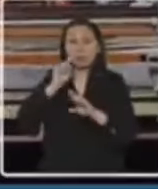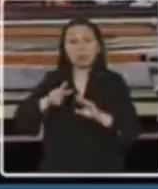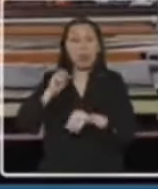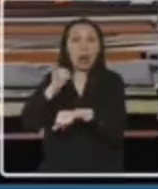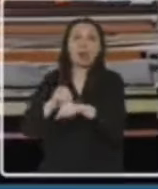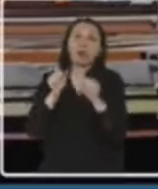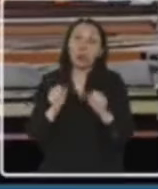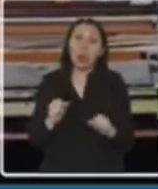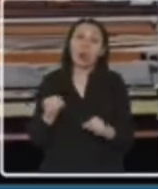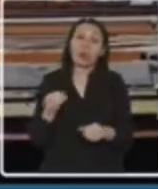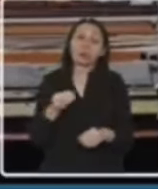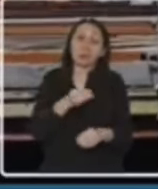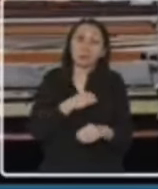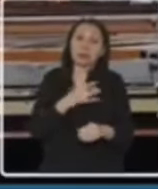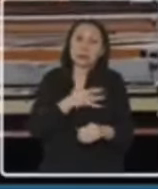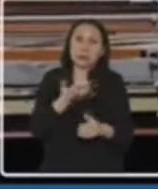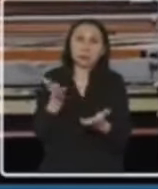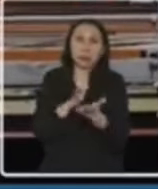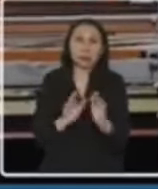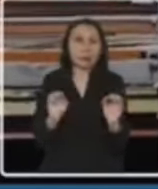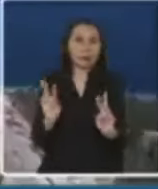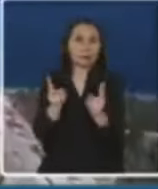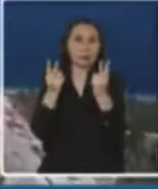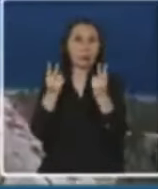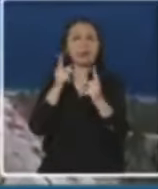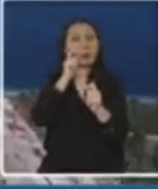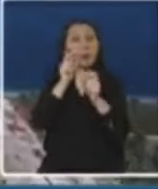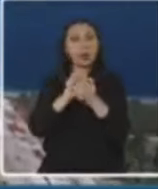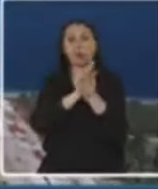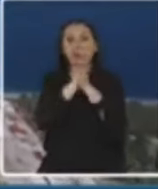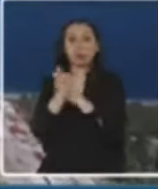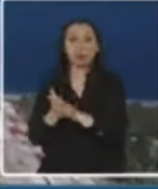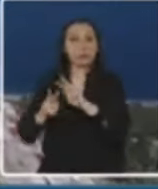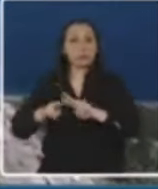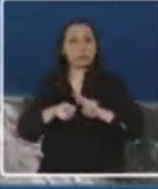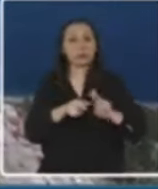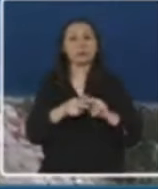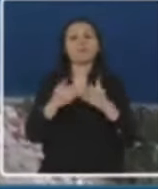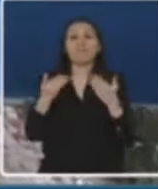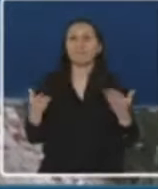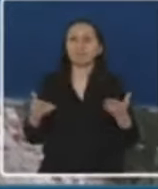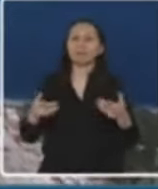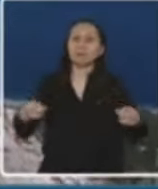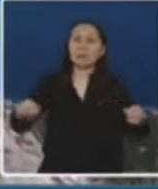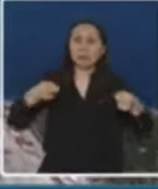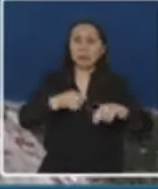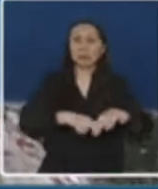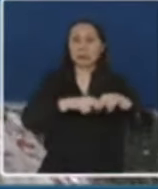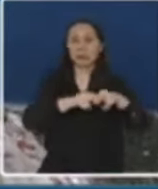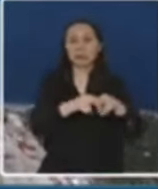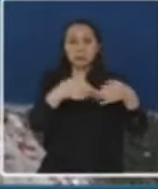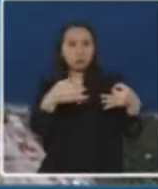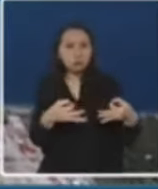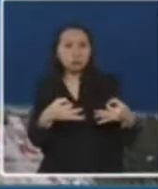estaríamos lamentando fallecidos Y eso pondría en riesgo todo lo que se está haciendo Entonces por lo tanto el invertir en seguridad